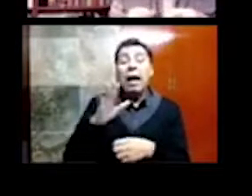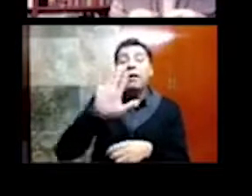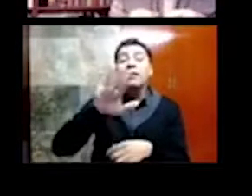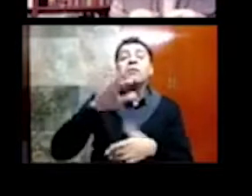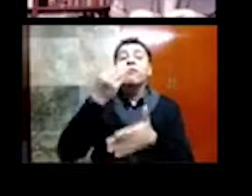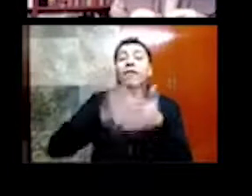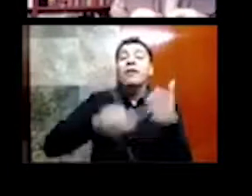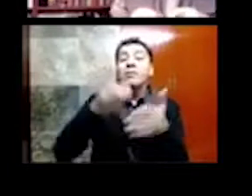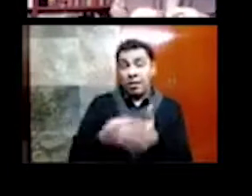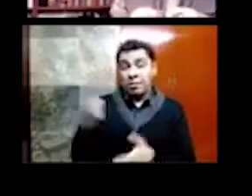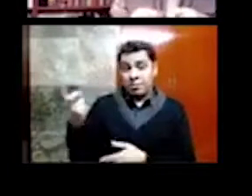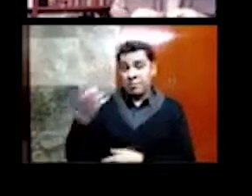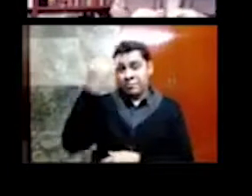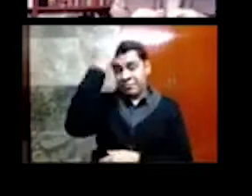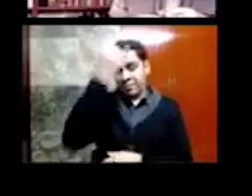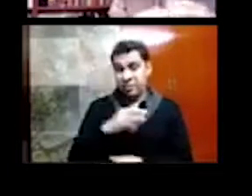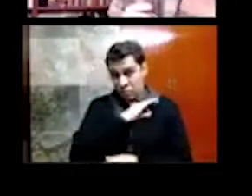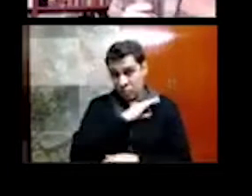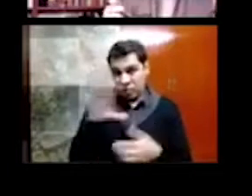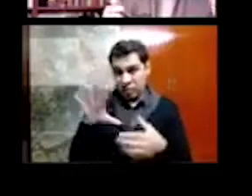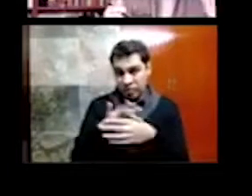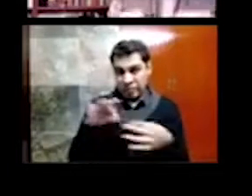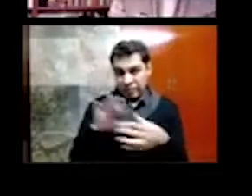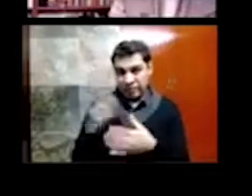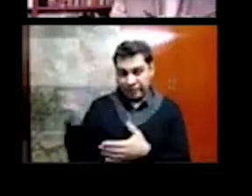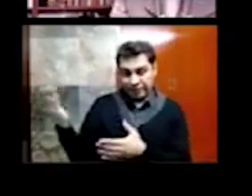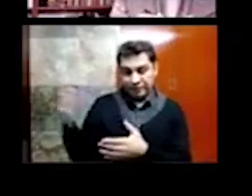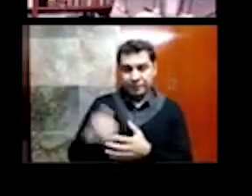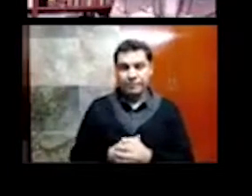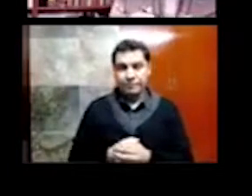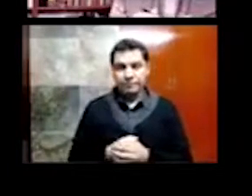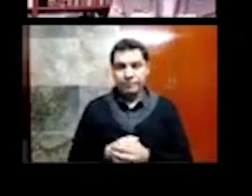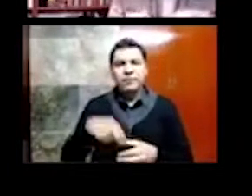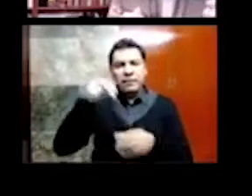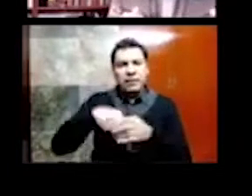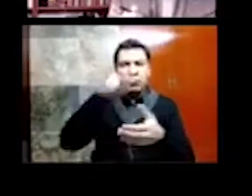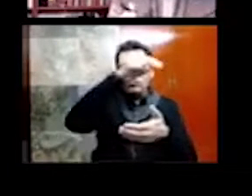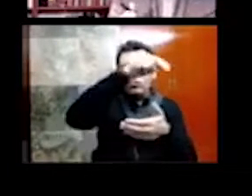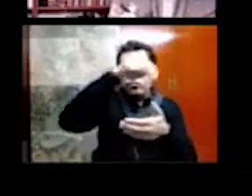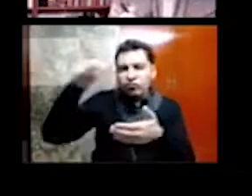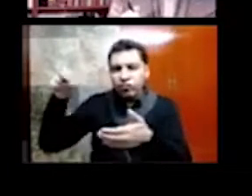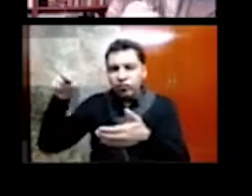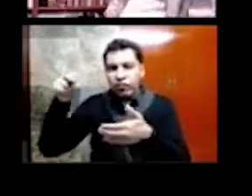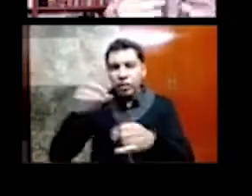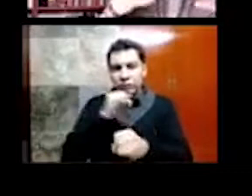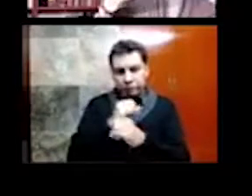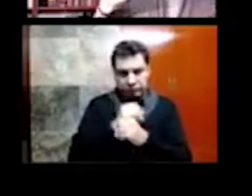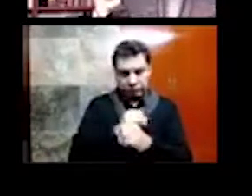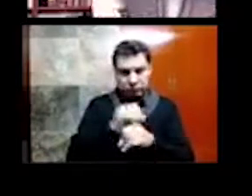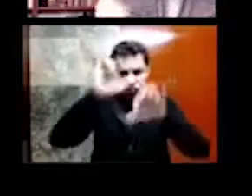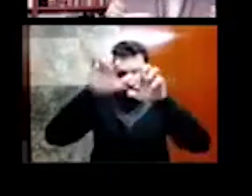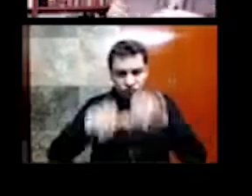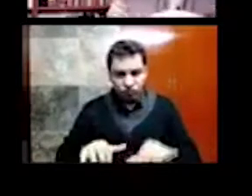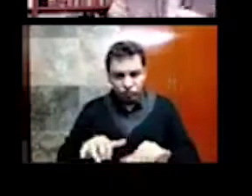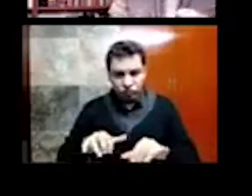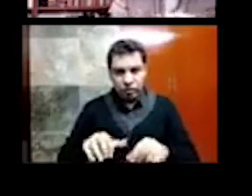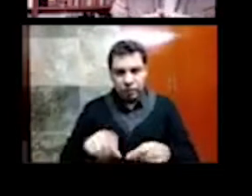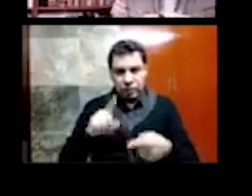una maravilla. Esta es una acuarela digital de tres autores. Don Ignacio Marquina es el autor de la